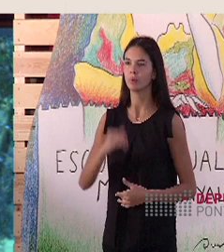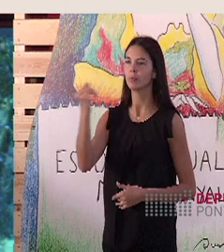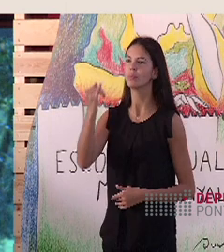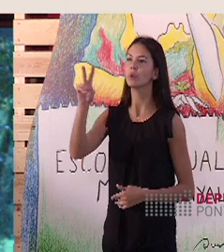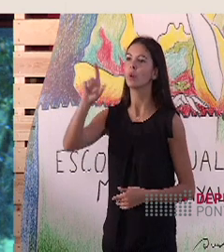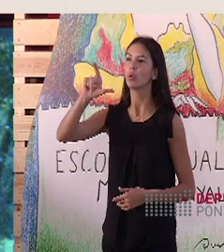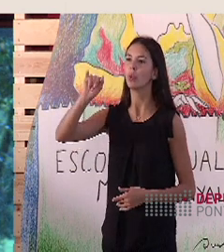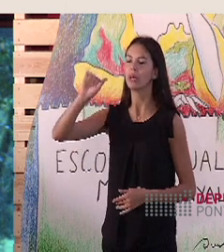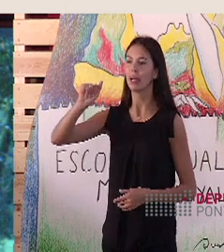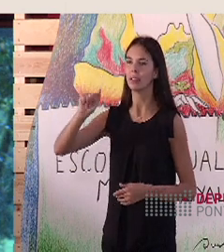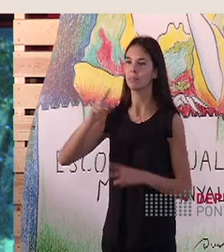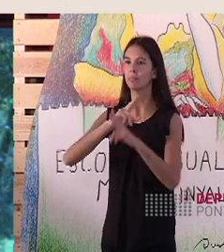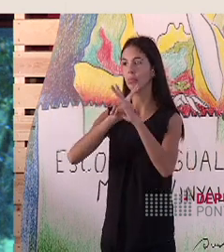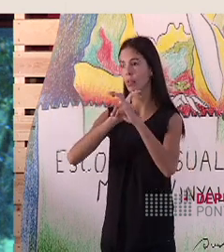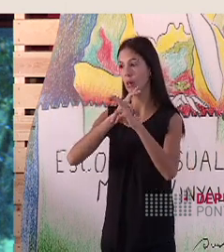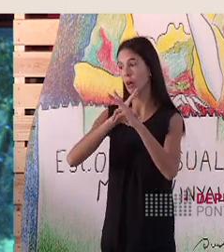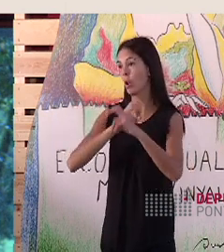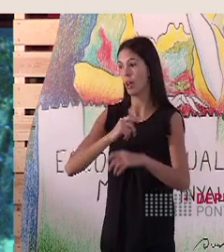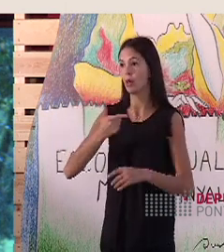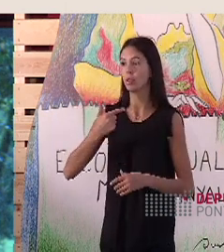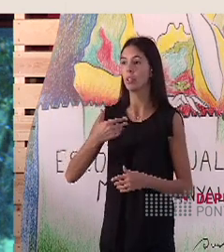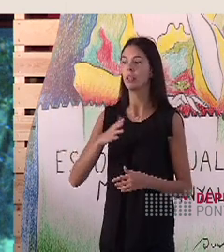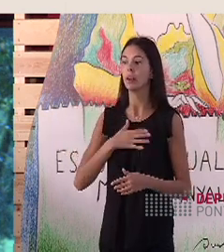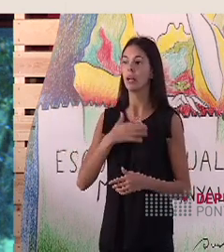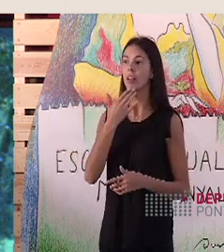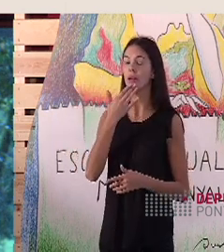Julia Conesa Conesa, 19 anos.